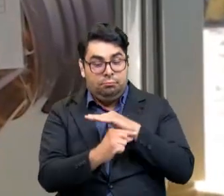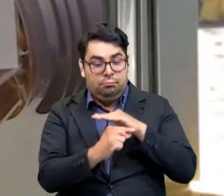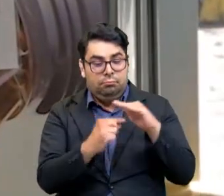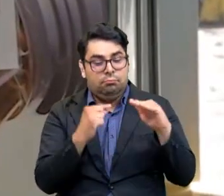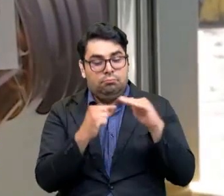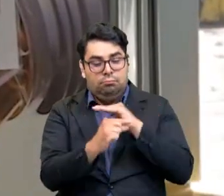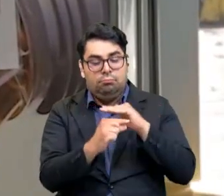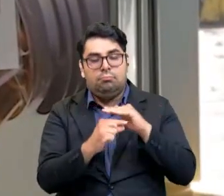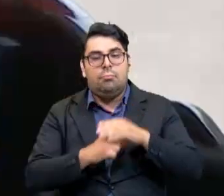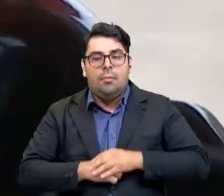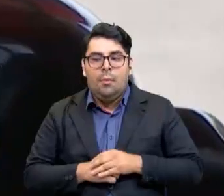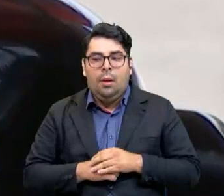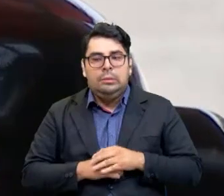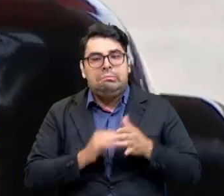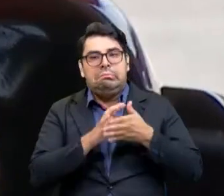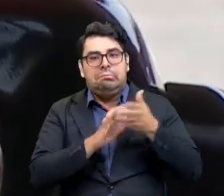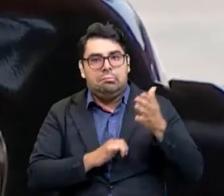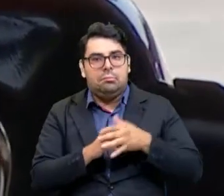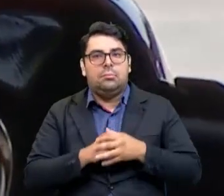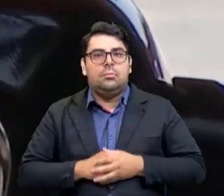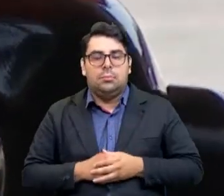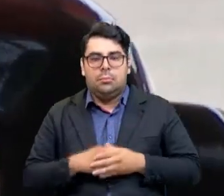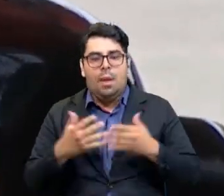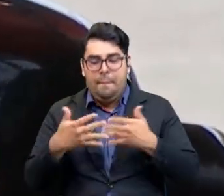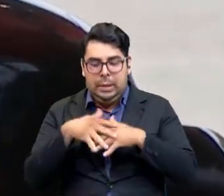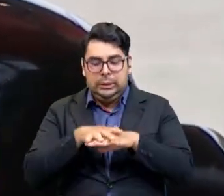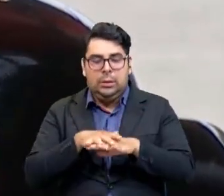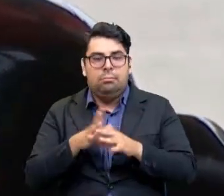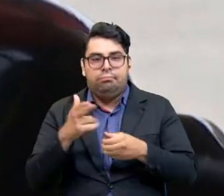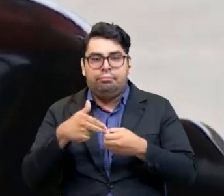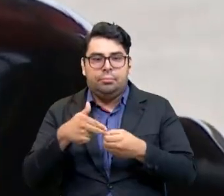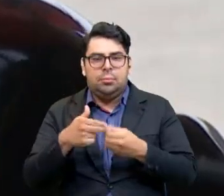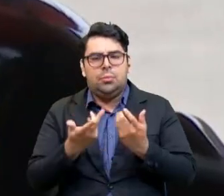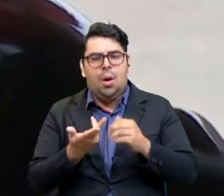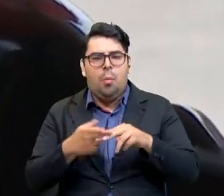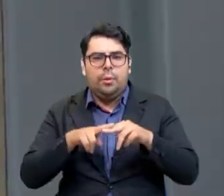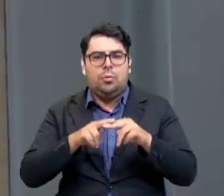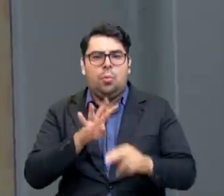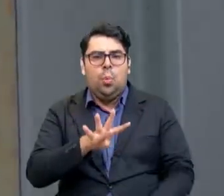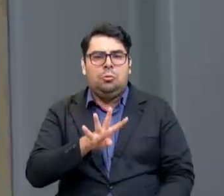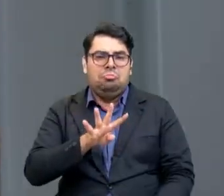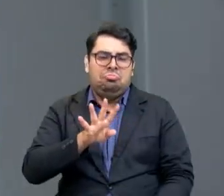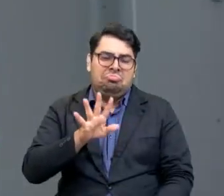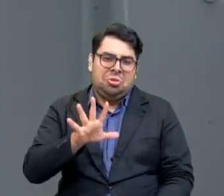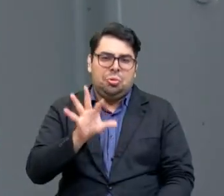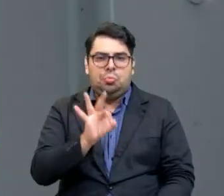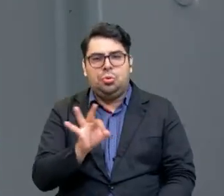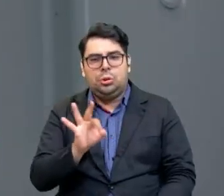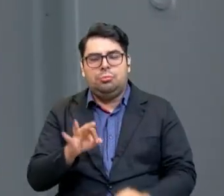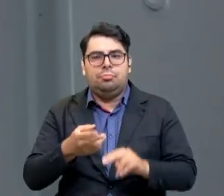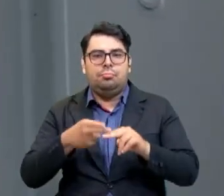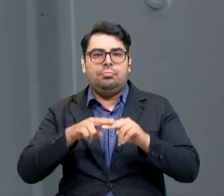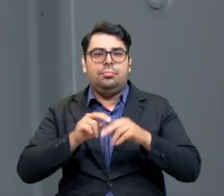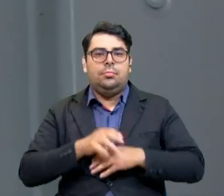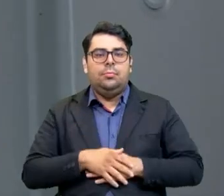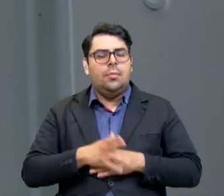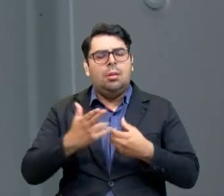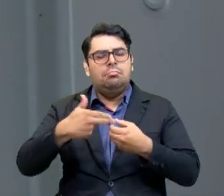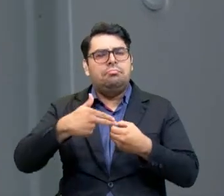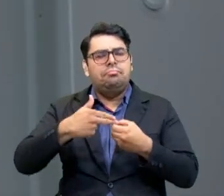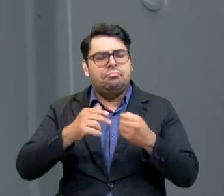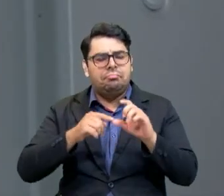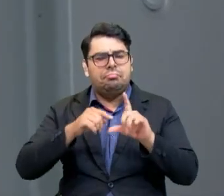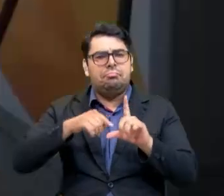Estabilización y el aumento de la mezcla para biogasolina del 4 al 5%. La razón detrás de esta alza tiene que ver con